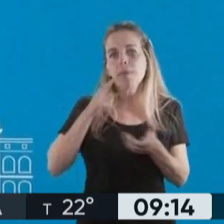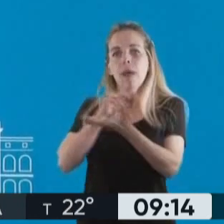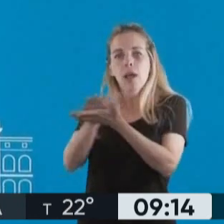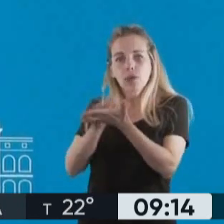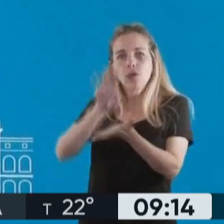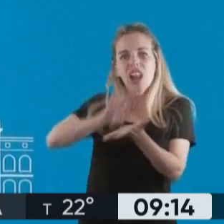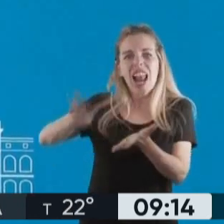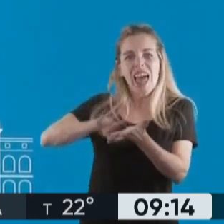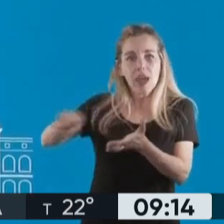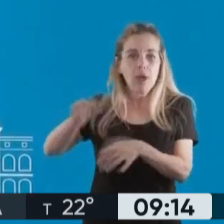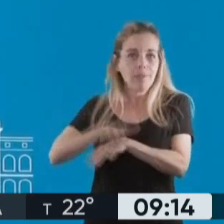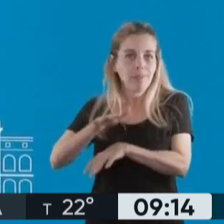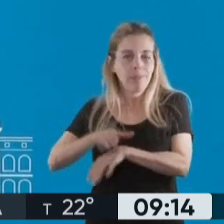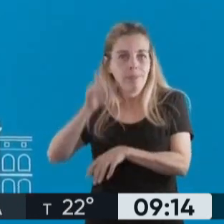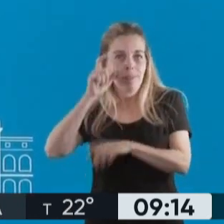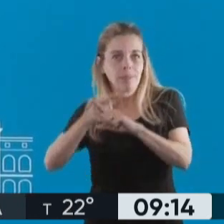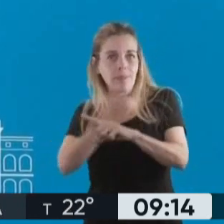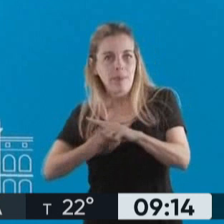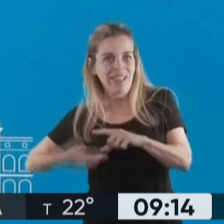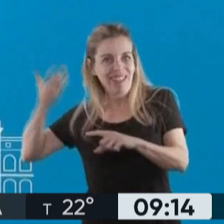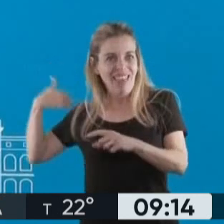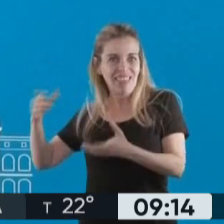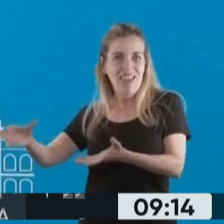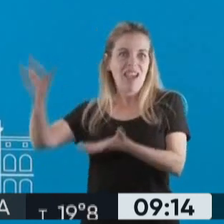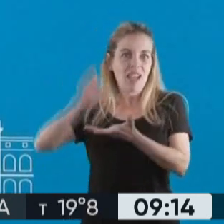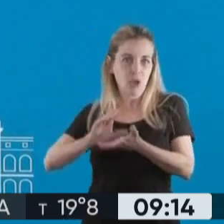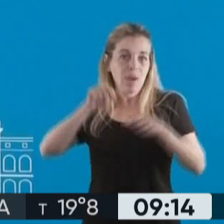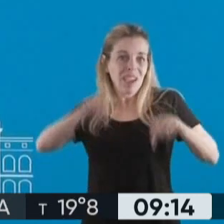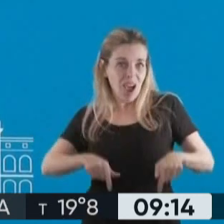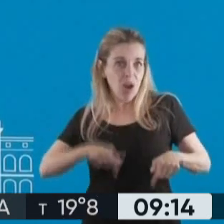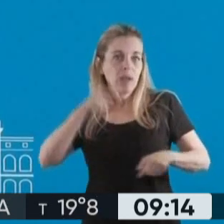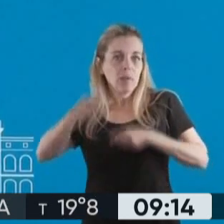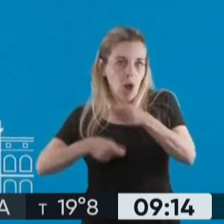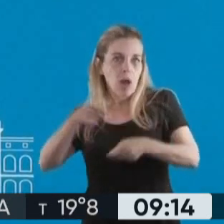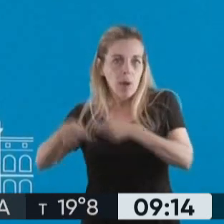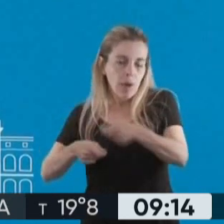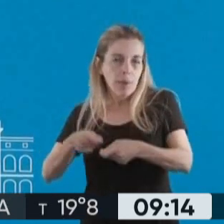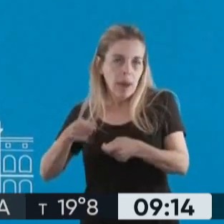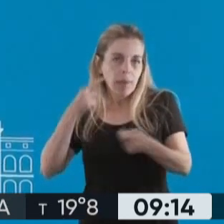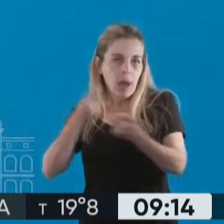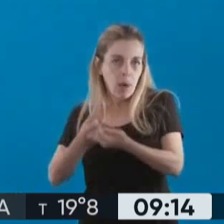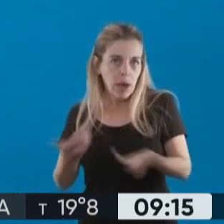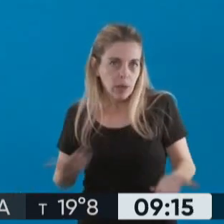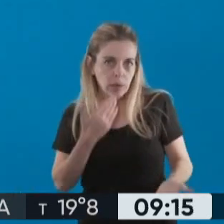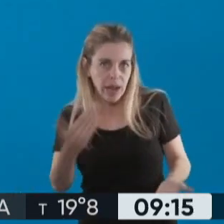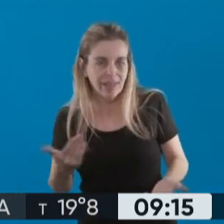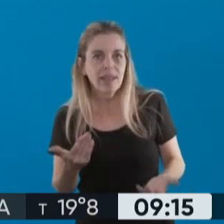había dejado el gobierno de Macri y que recién ahora podemos estar refinanciando. Gracias, Silvia. Sí. ¿Se lanza